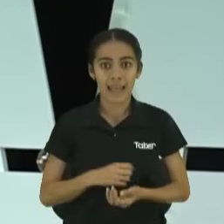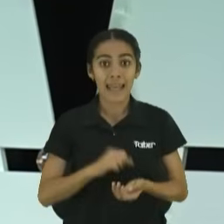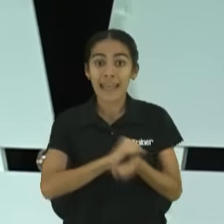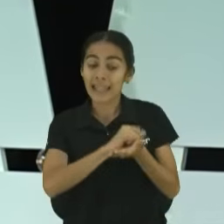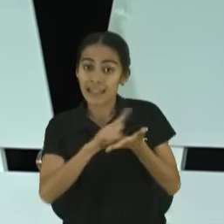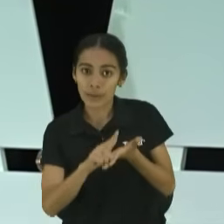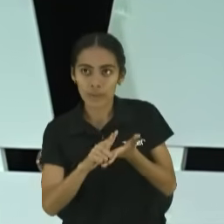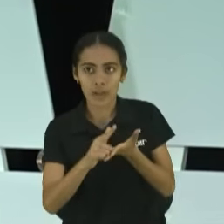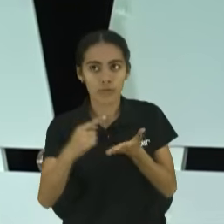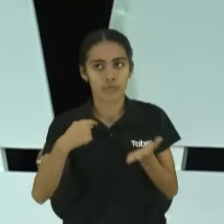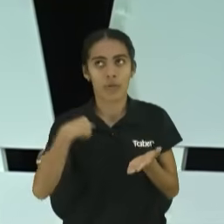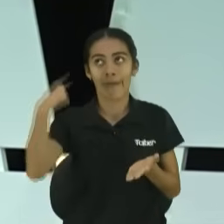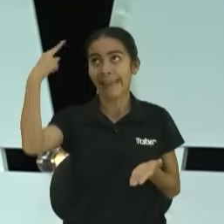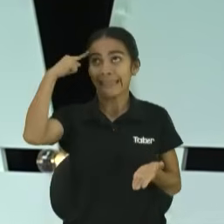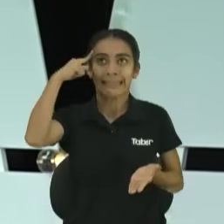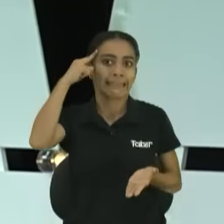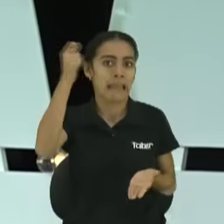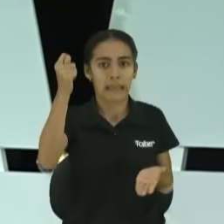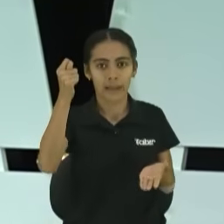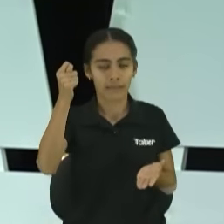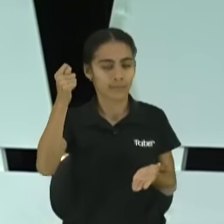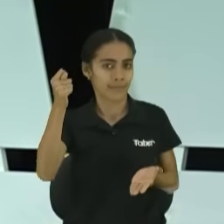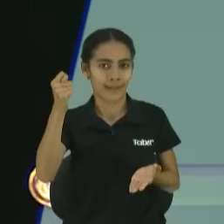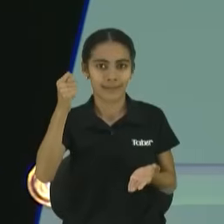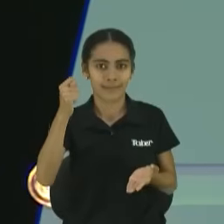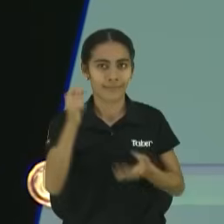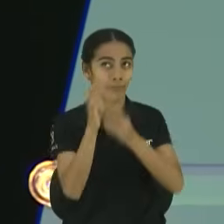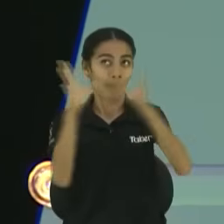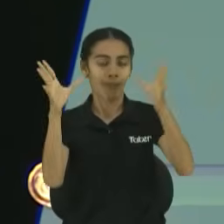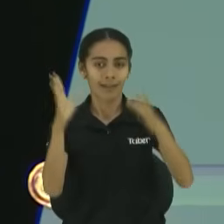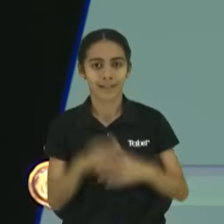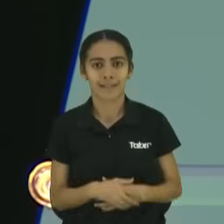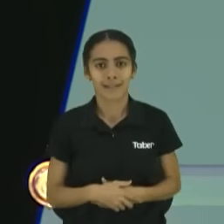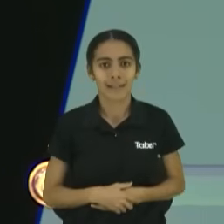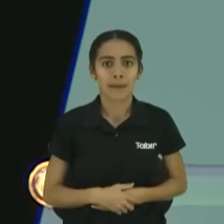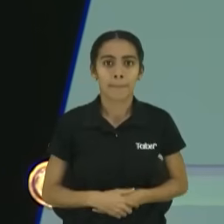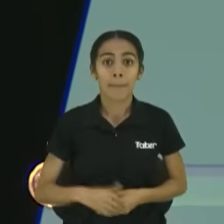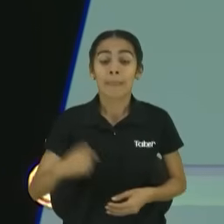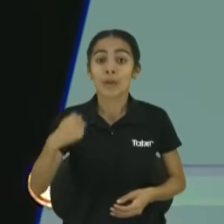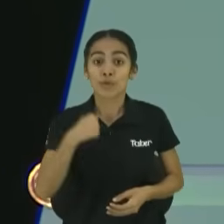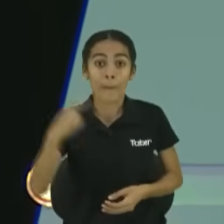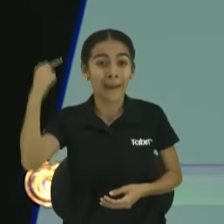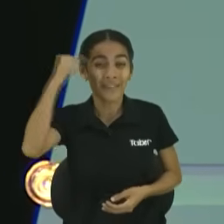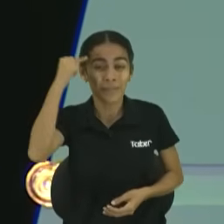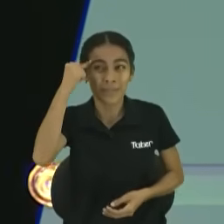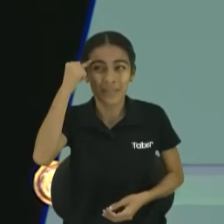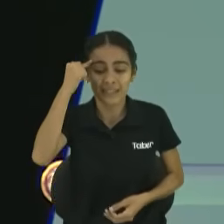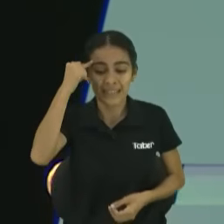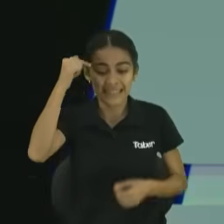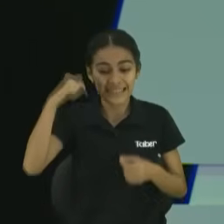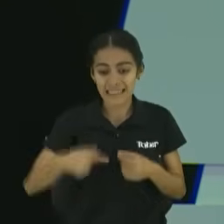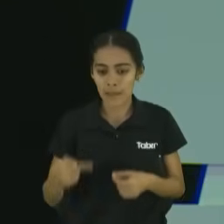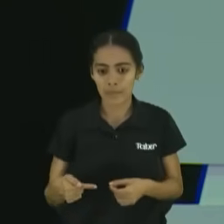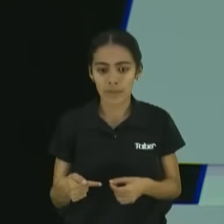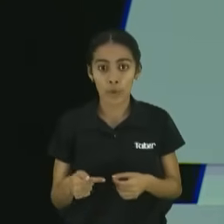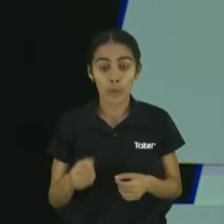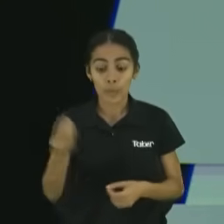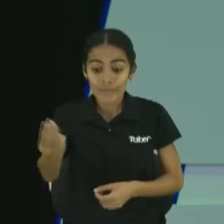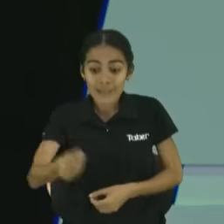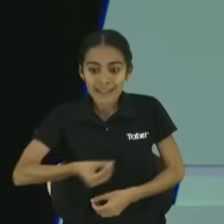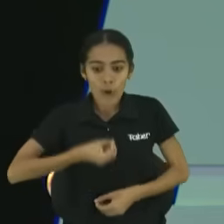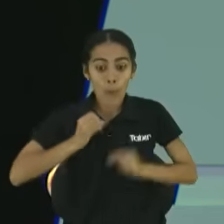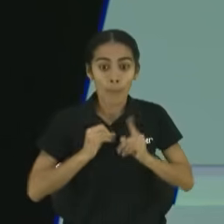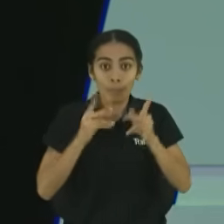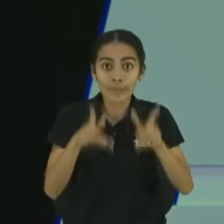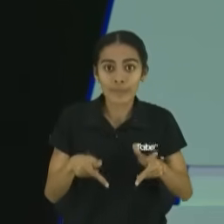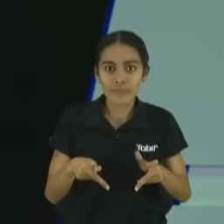altamente inteligente ni estudiosa. Entonces eso a mí me ha minado la cabeza siempre, y cuando me ofrecen una oportunidad, lo primero